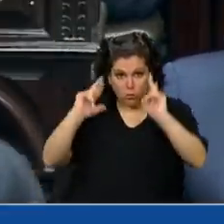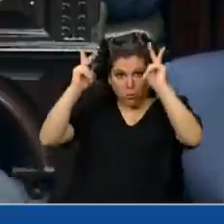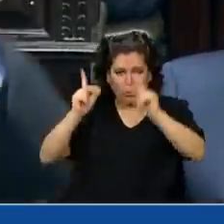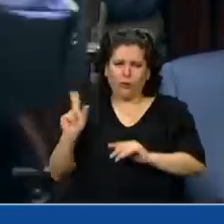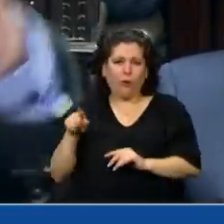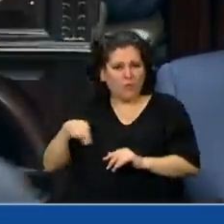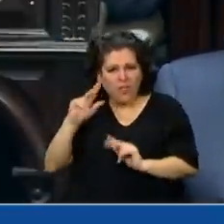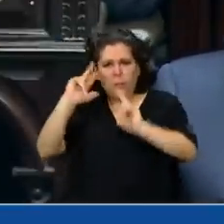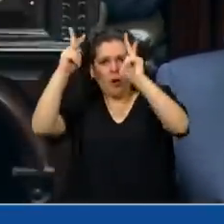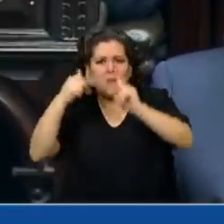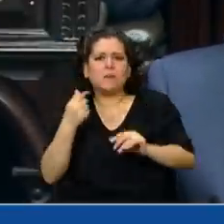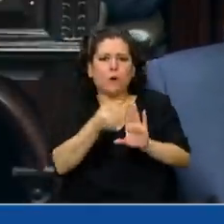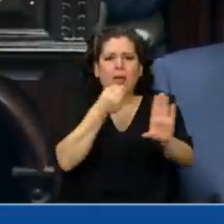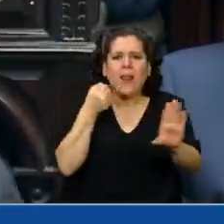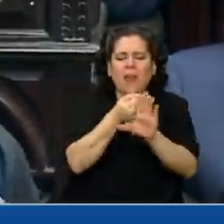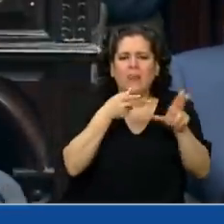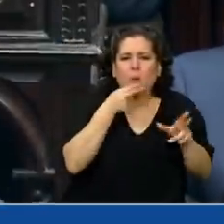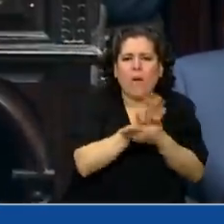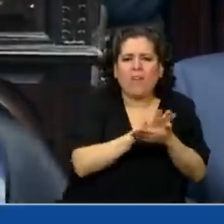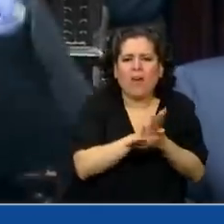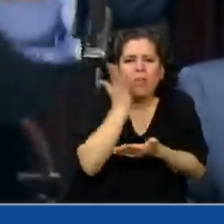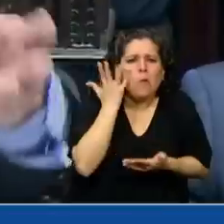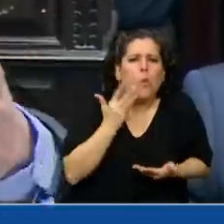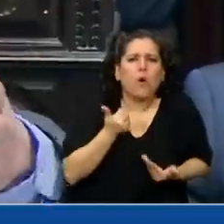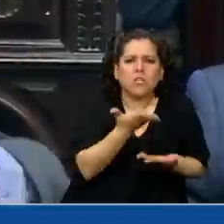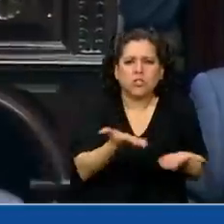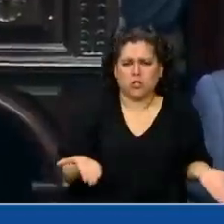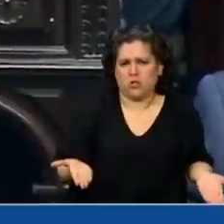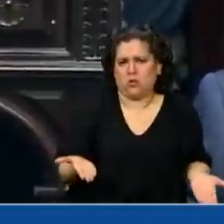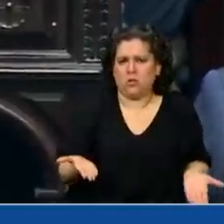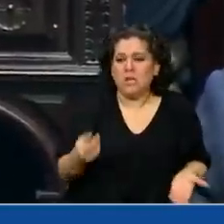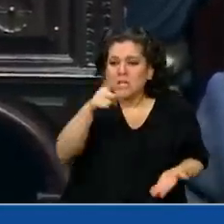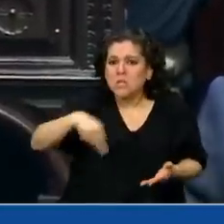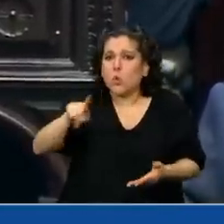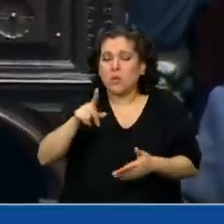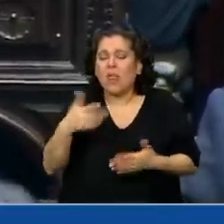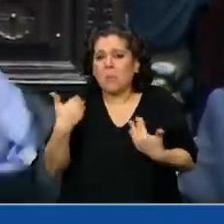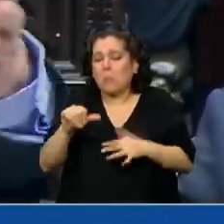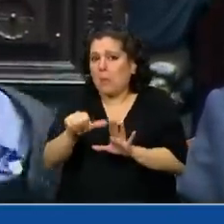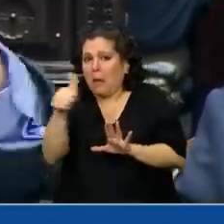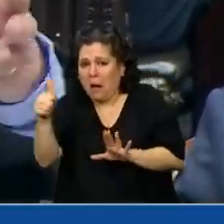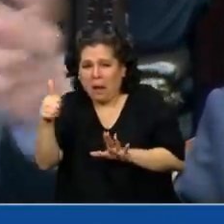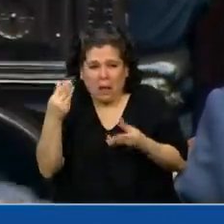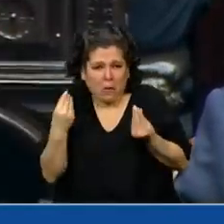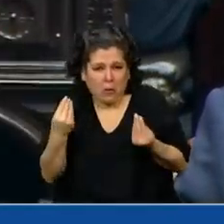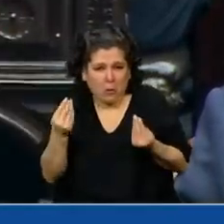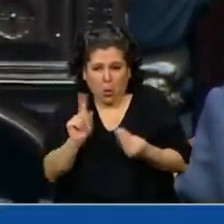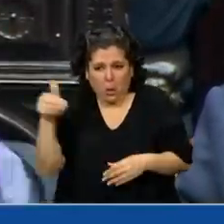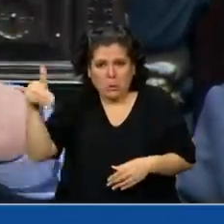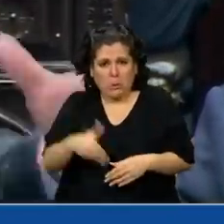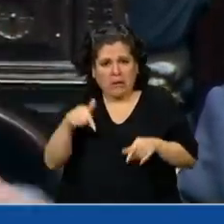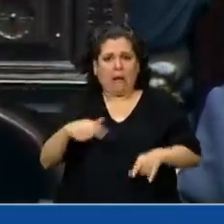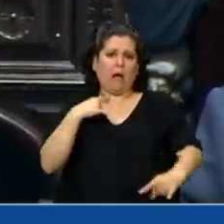que levantarse. Y con eso, si lo dan vuelta, tienen derecho a ganar. Pero no es venir acá